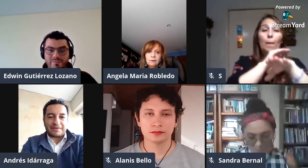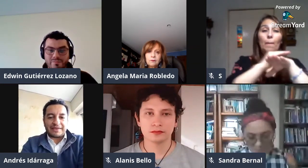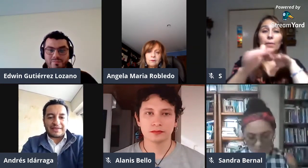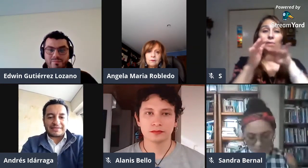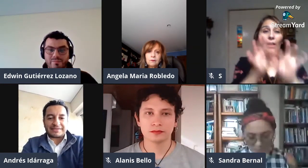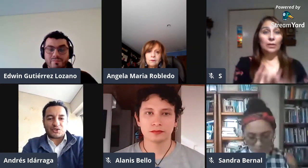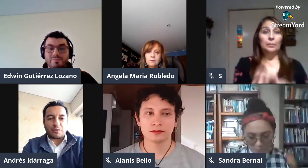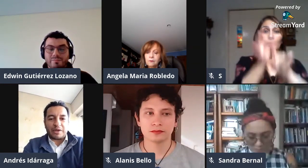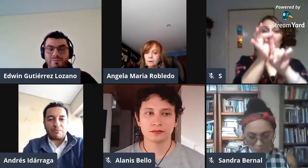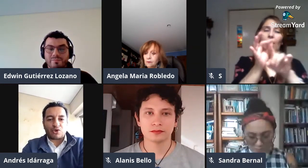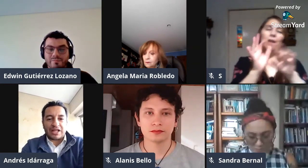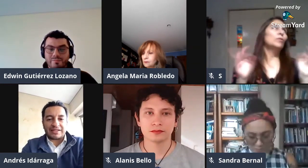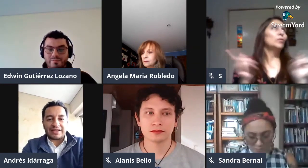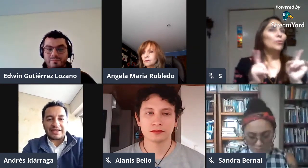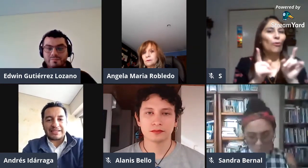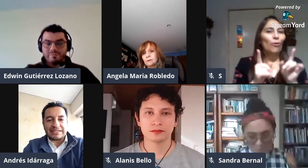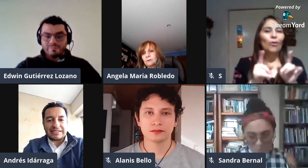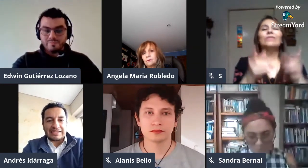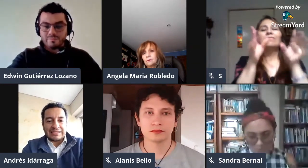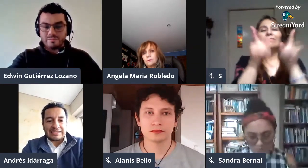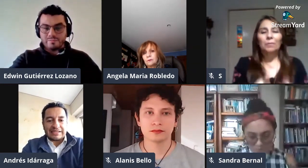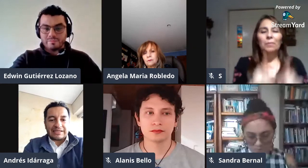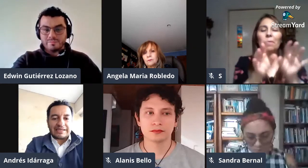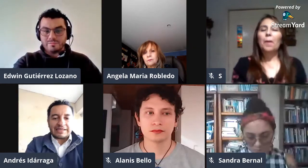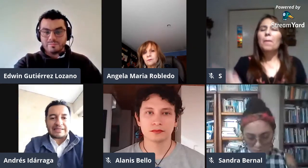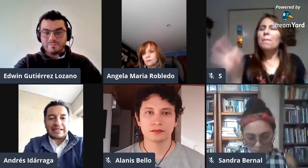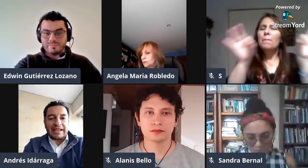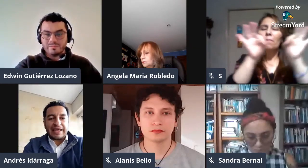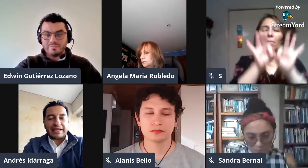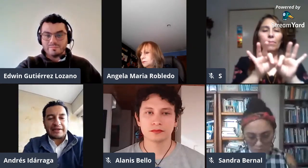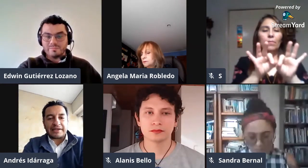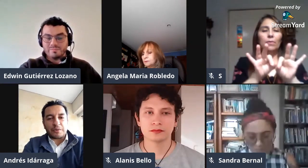creo que es súper importante